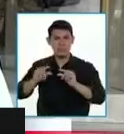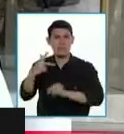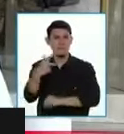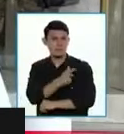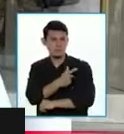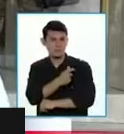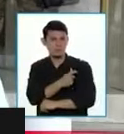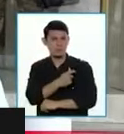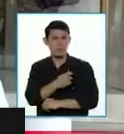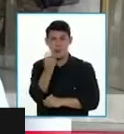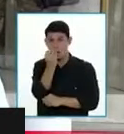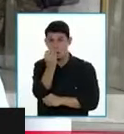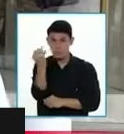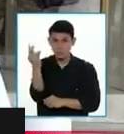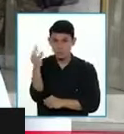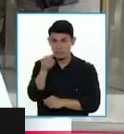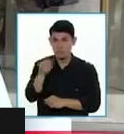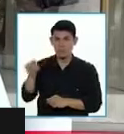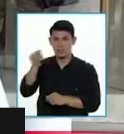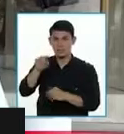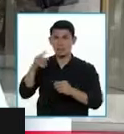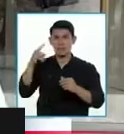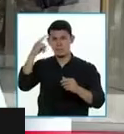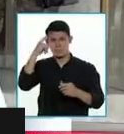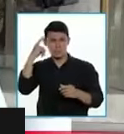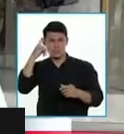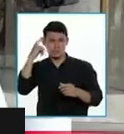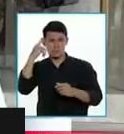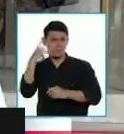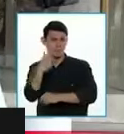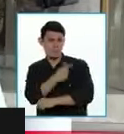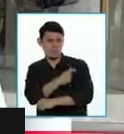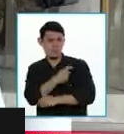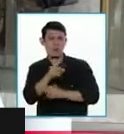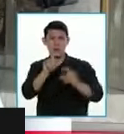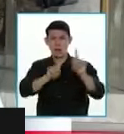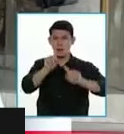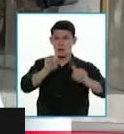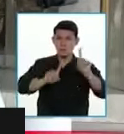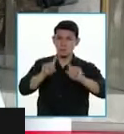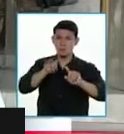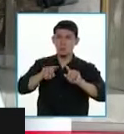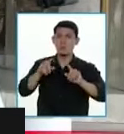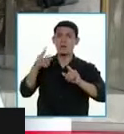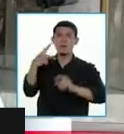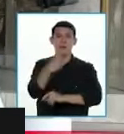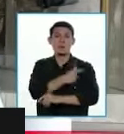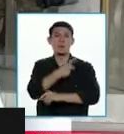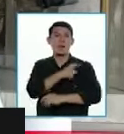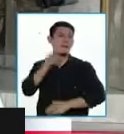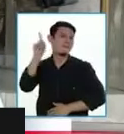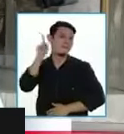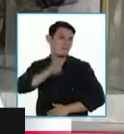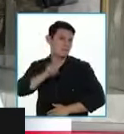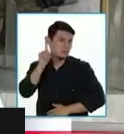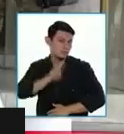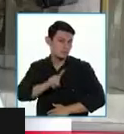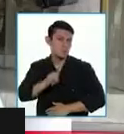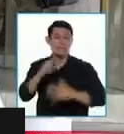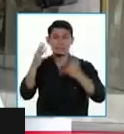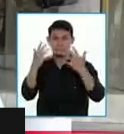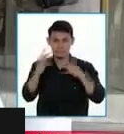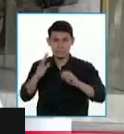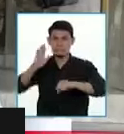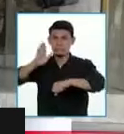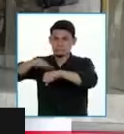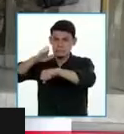vacunas. Algunas de ellas que se están especulando con las vacunas y en otros casos son vacunas falsas. Esto ya ha